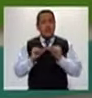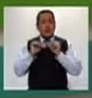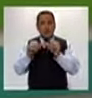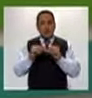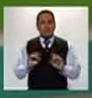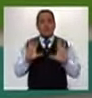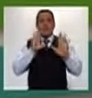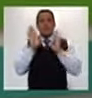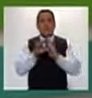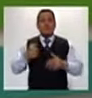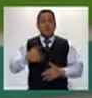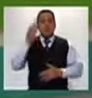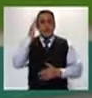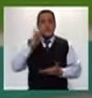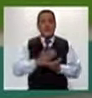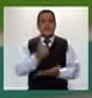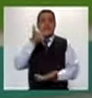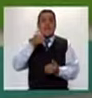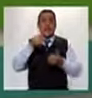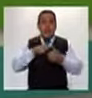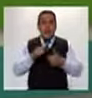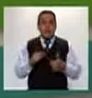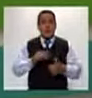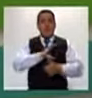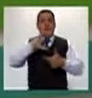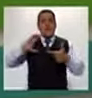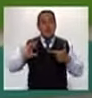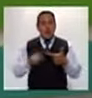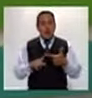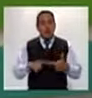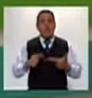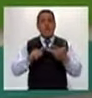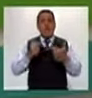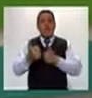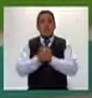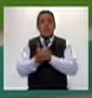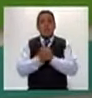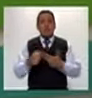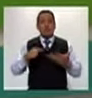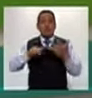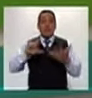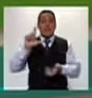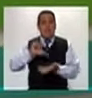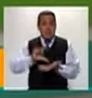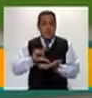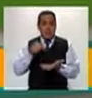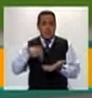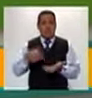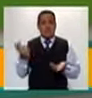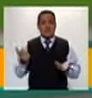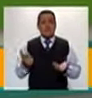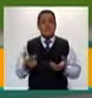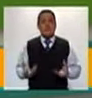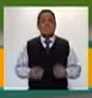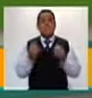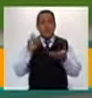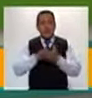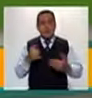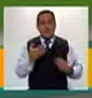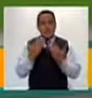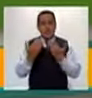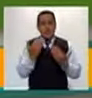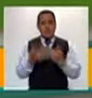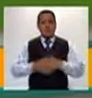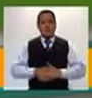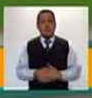de pronto tengo entendido que sonic ha callado ayacucho lima para que este foro de